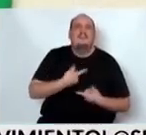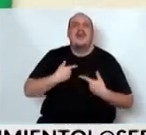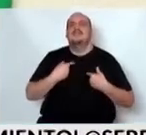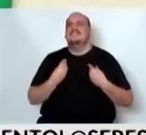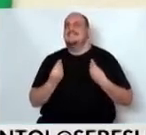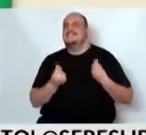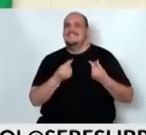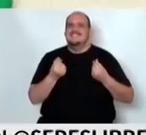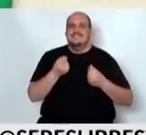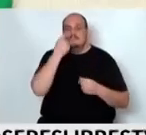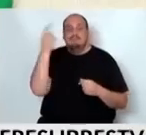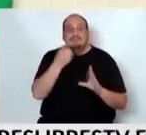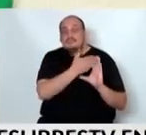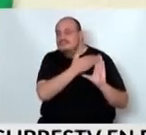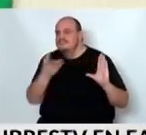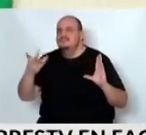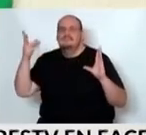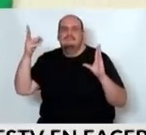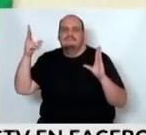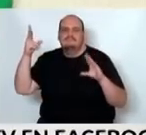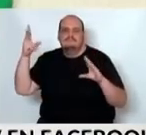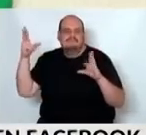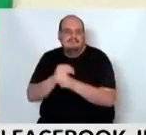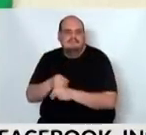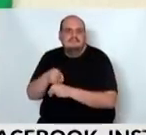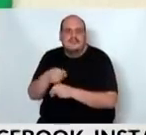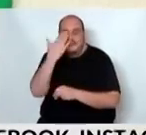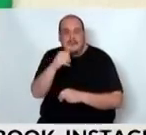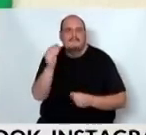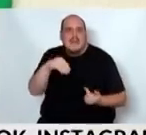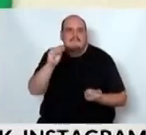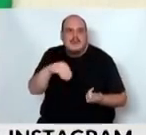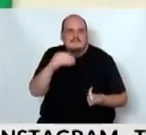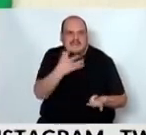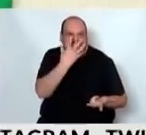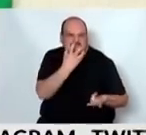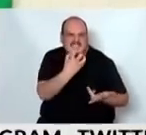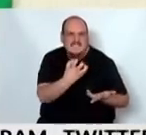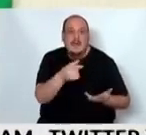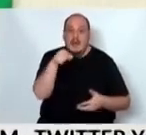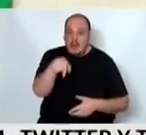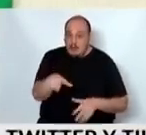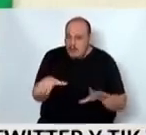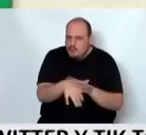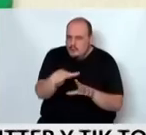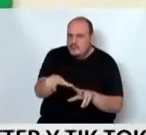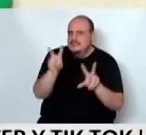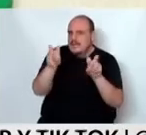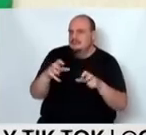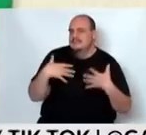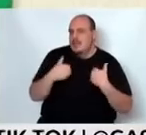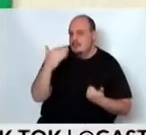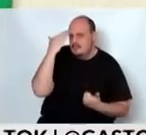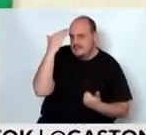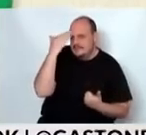sensación fugaz que te va a pedir más. Y que si en este momento estás con algún tema mental, con